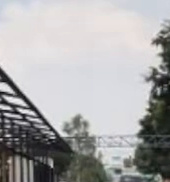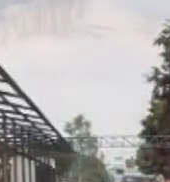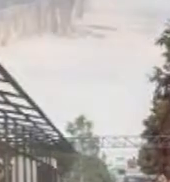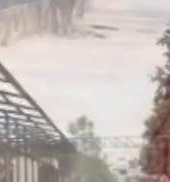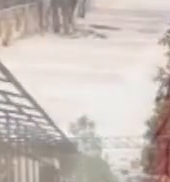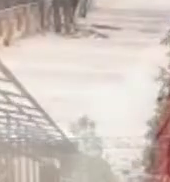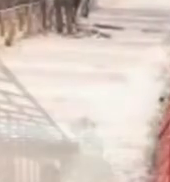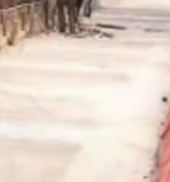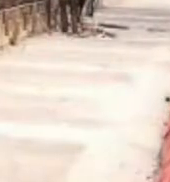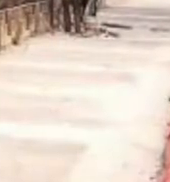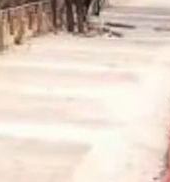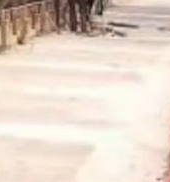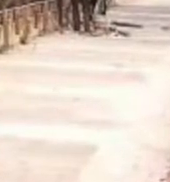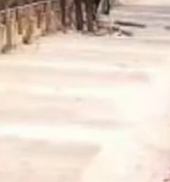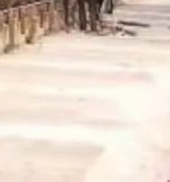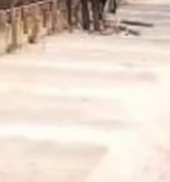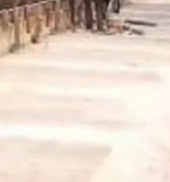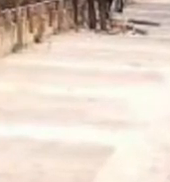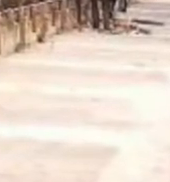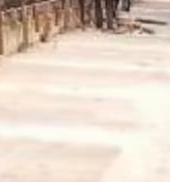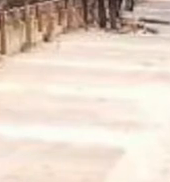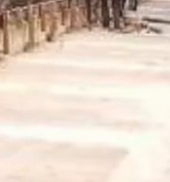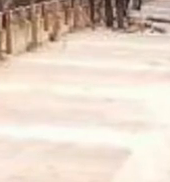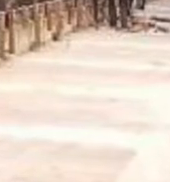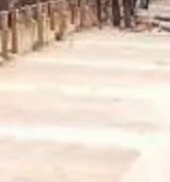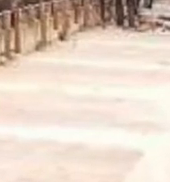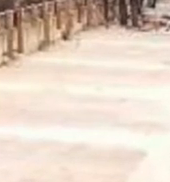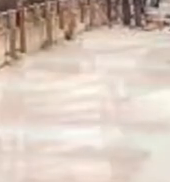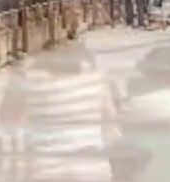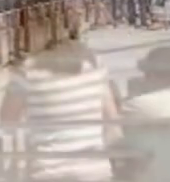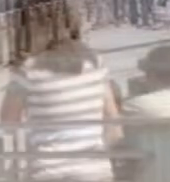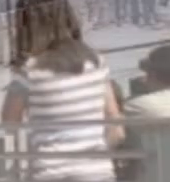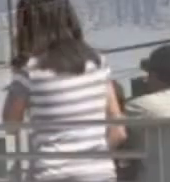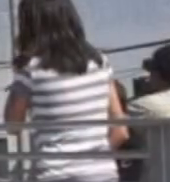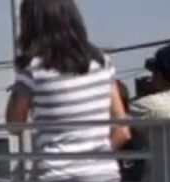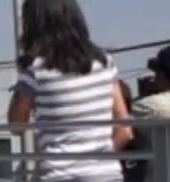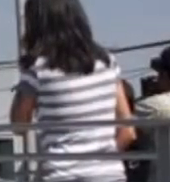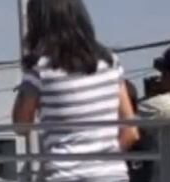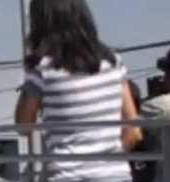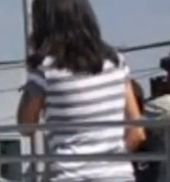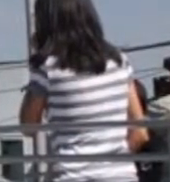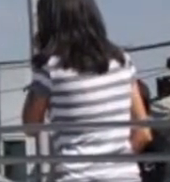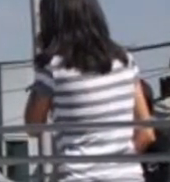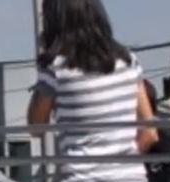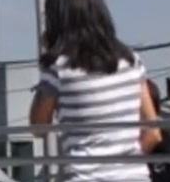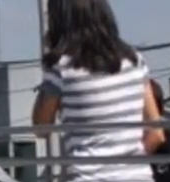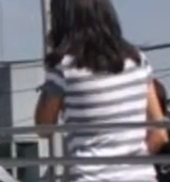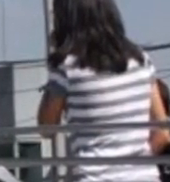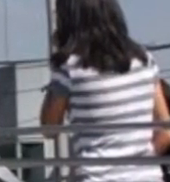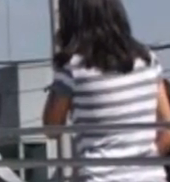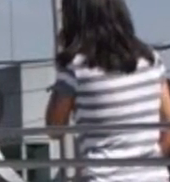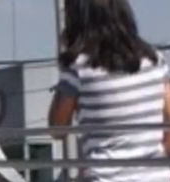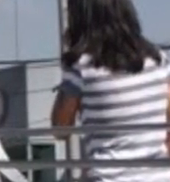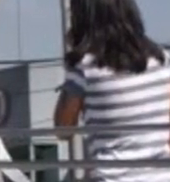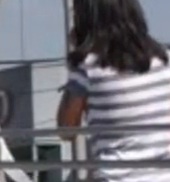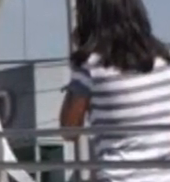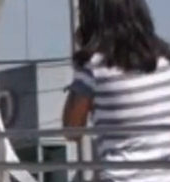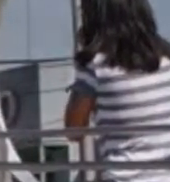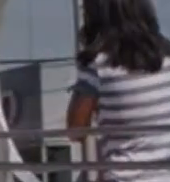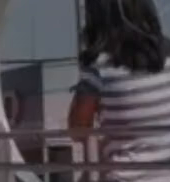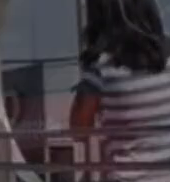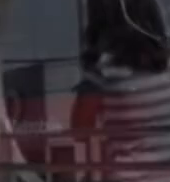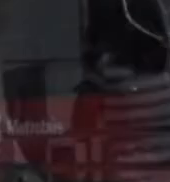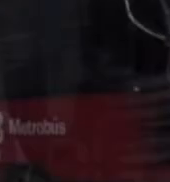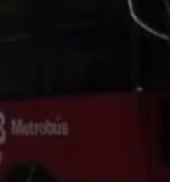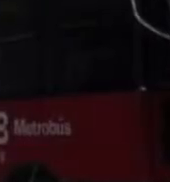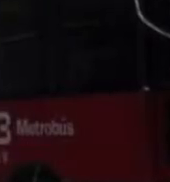al patrimonio cultural por lo que la democracia ciudadana no puede ser asesinada por omisiones en los procesos